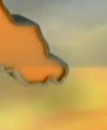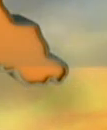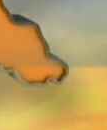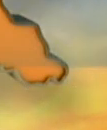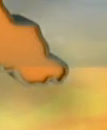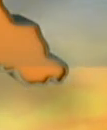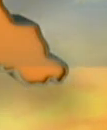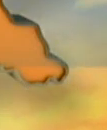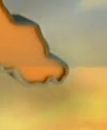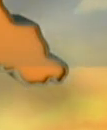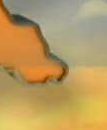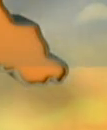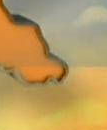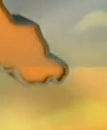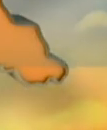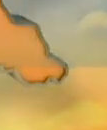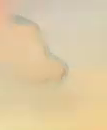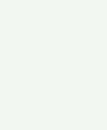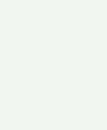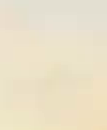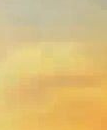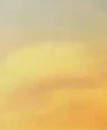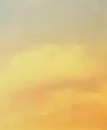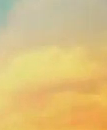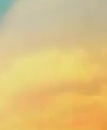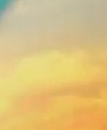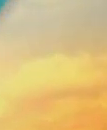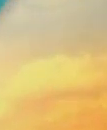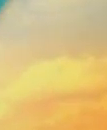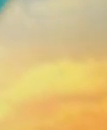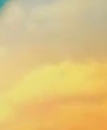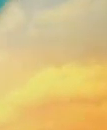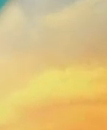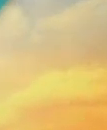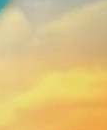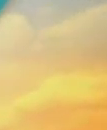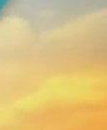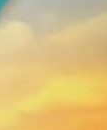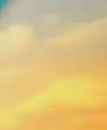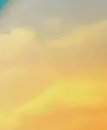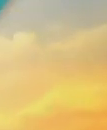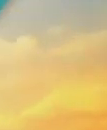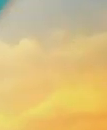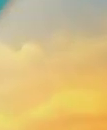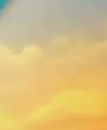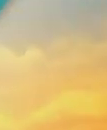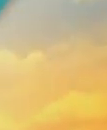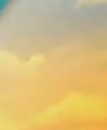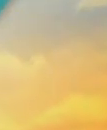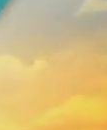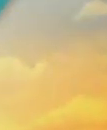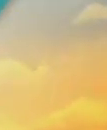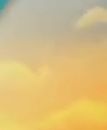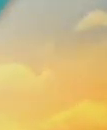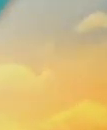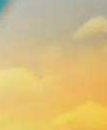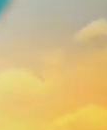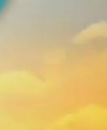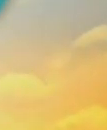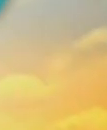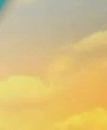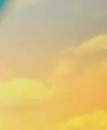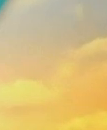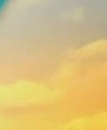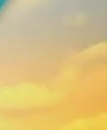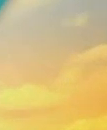un 25% de probabilidad, así que es bastante mínima. Nos vamos a mantener con esas condiciones muy agradables. Mira Santa Cruz, los próximos